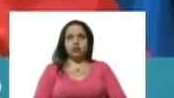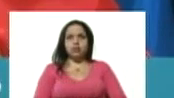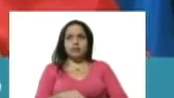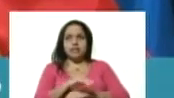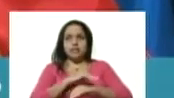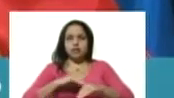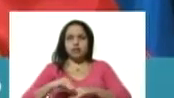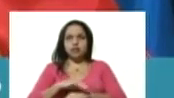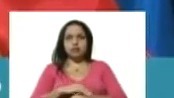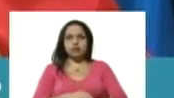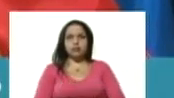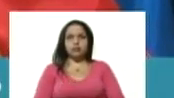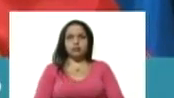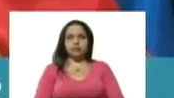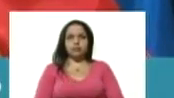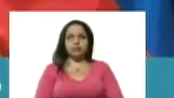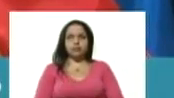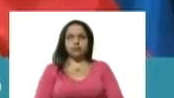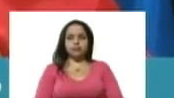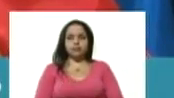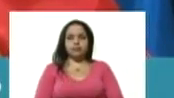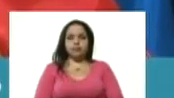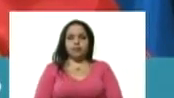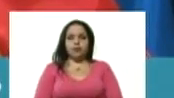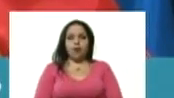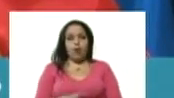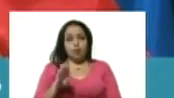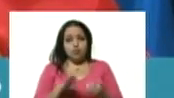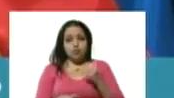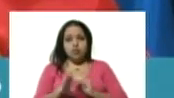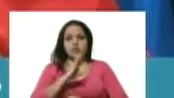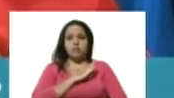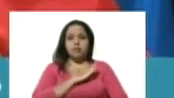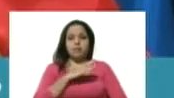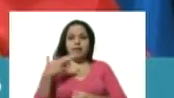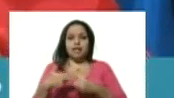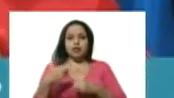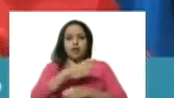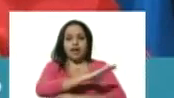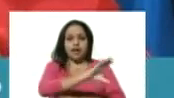ministras. En conclusión, tenemos Petrocaribe